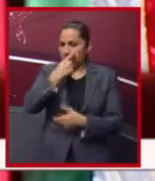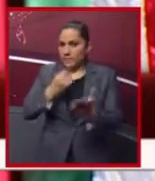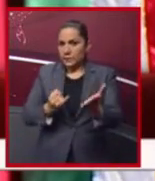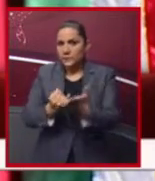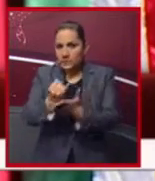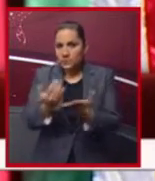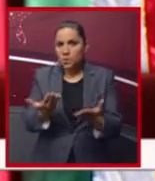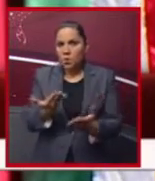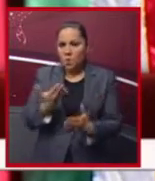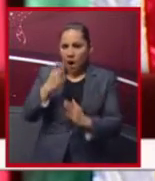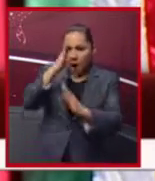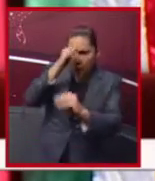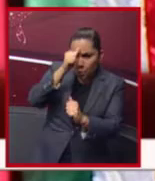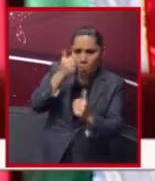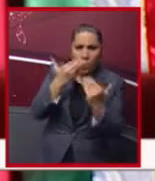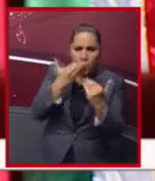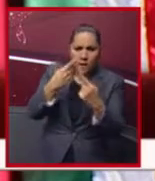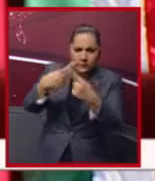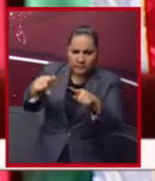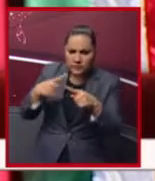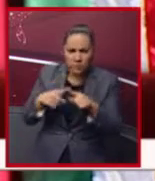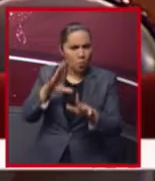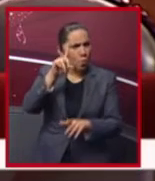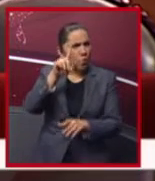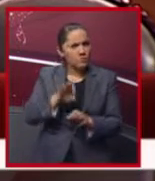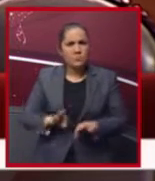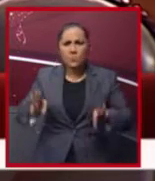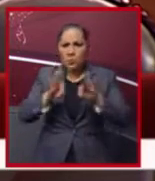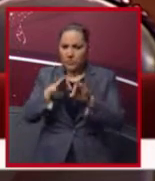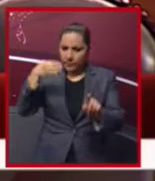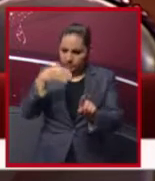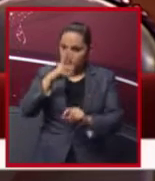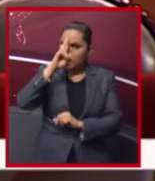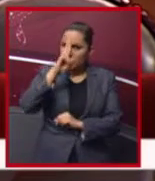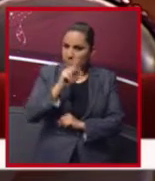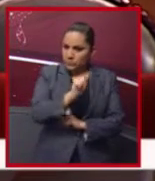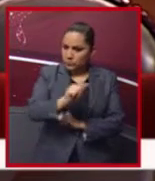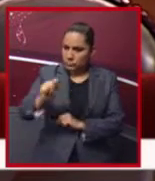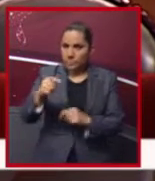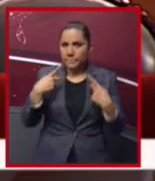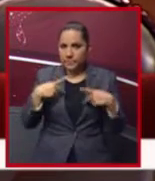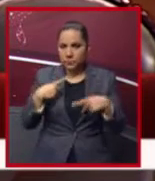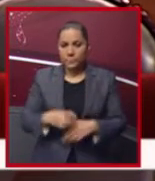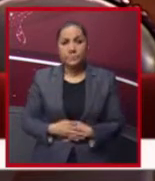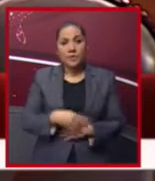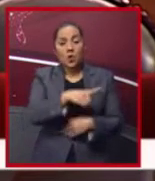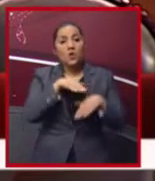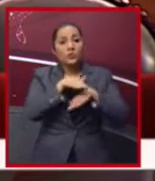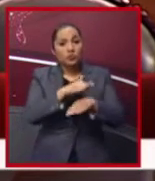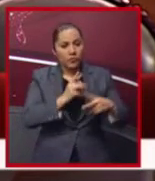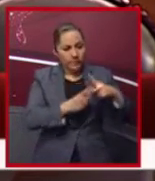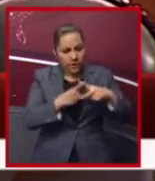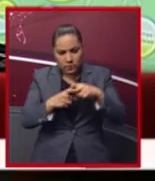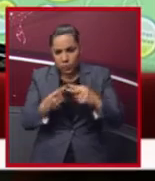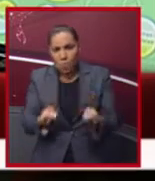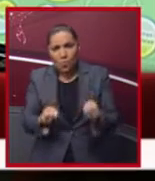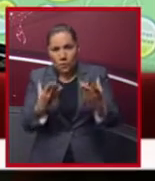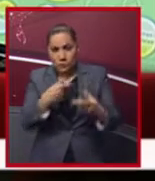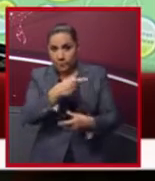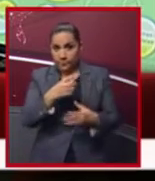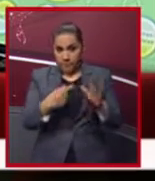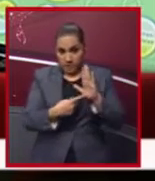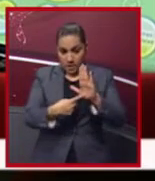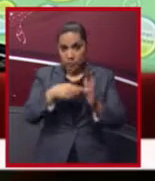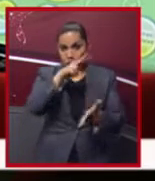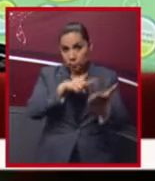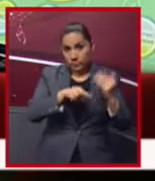por la ruta de la legalidad y del respeto a la dignidad humana. Respecto a las cifras, explicó que durante 2018 un total de